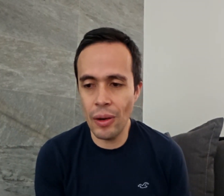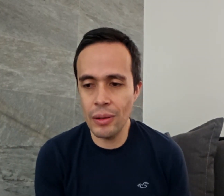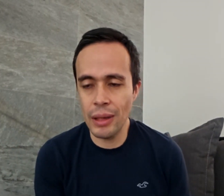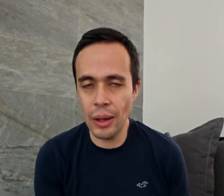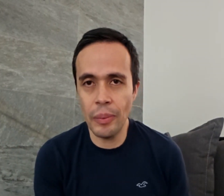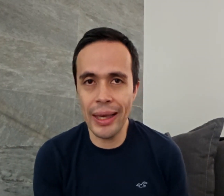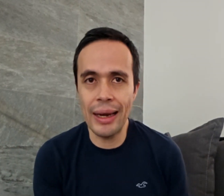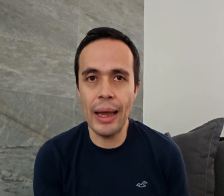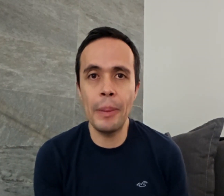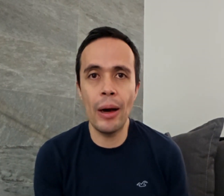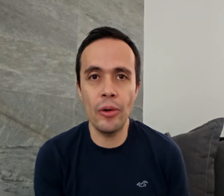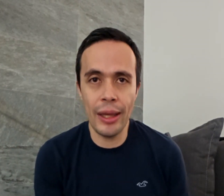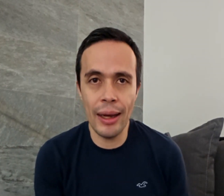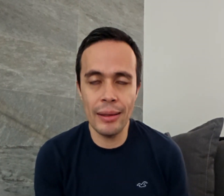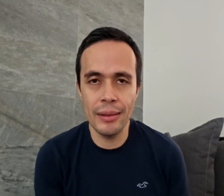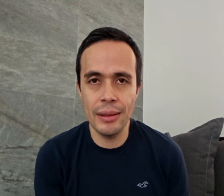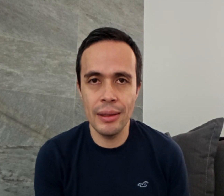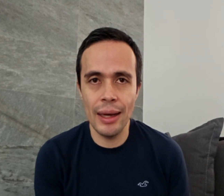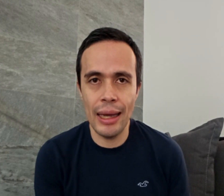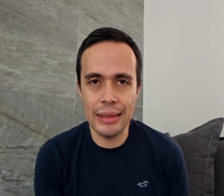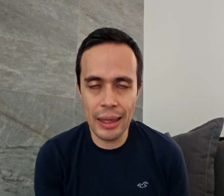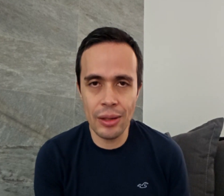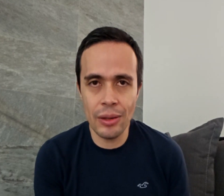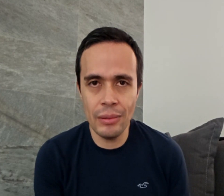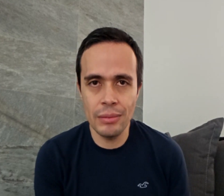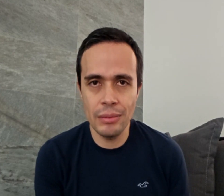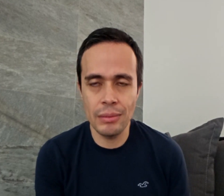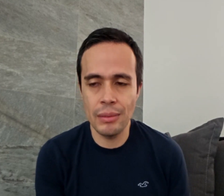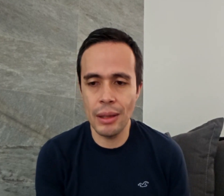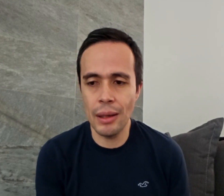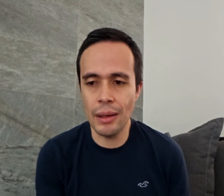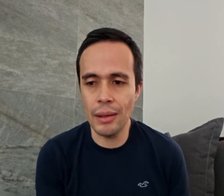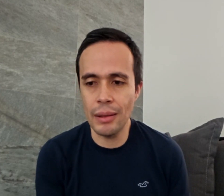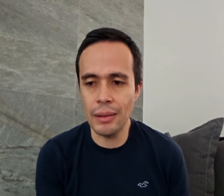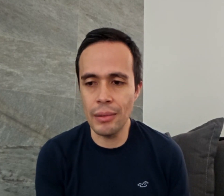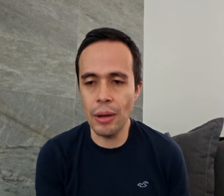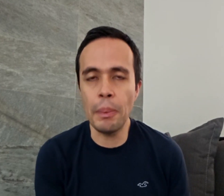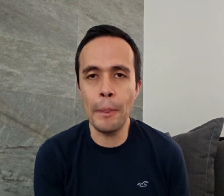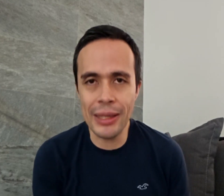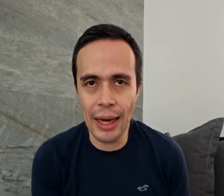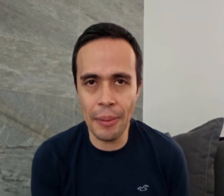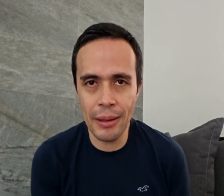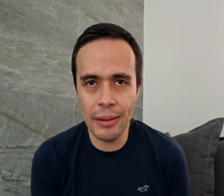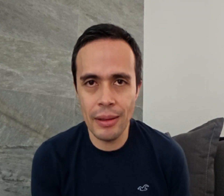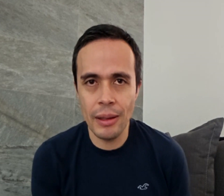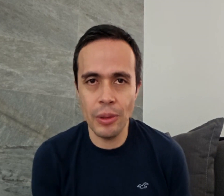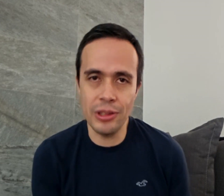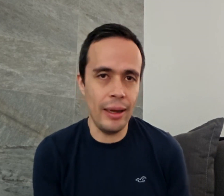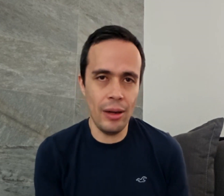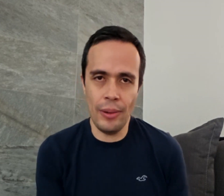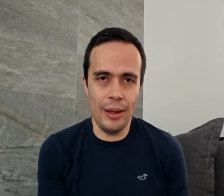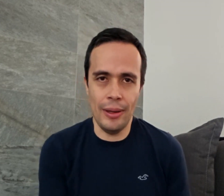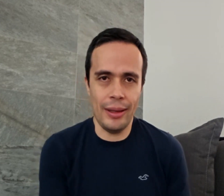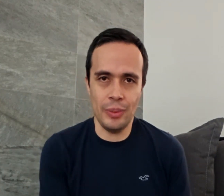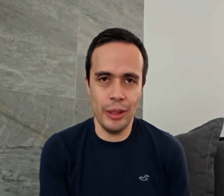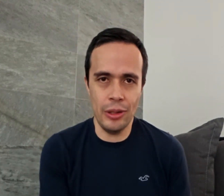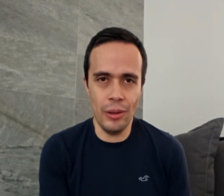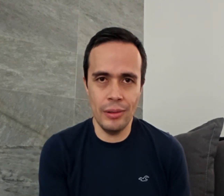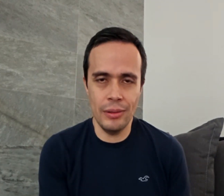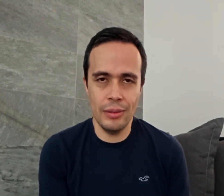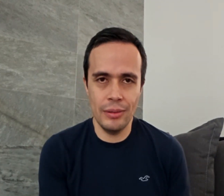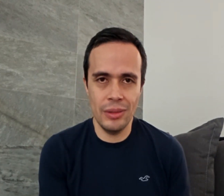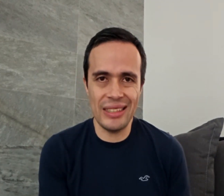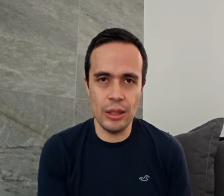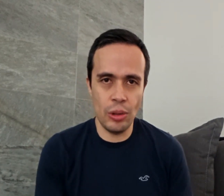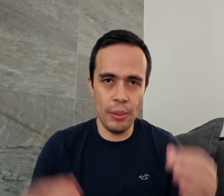de Con y compañía le aplaudían a Cedillo, lo apapachaban, pues ahí no había libertad de